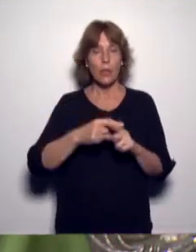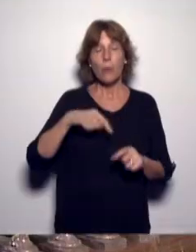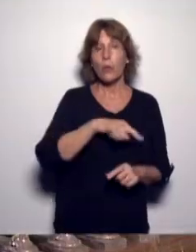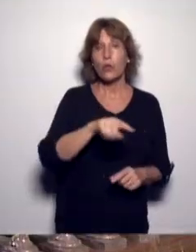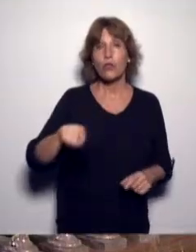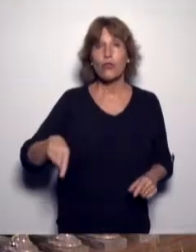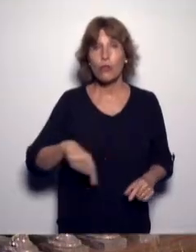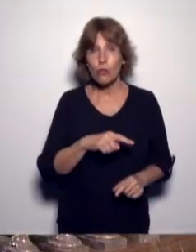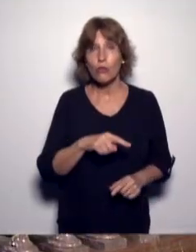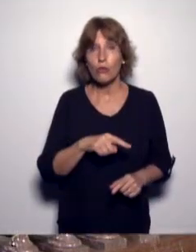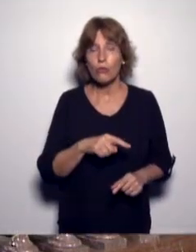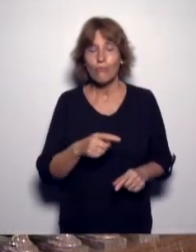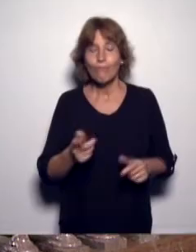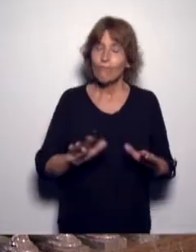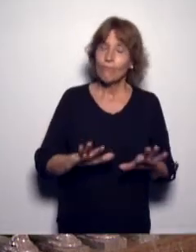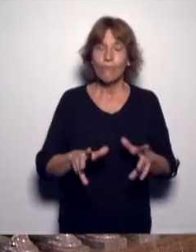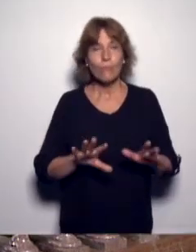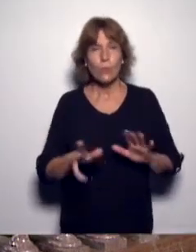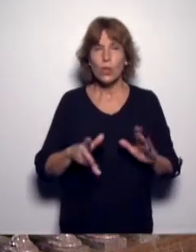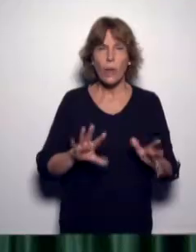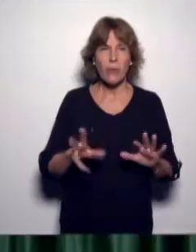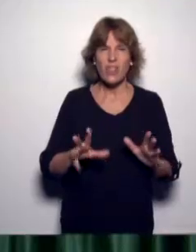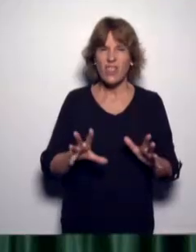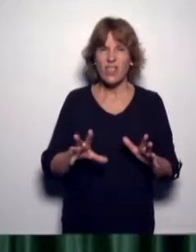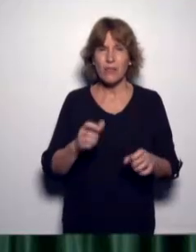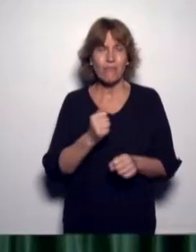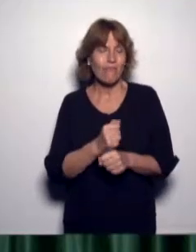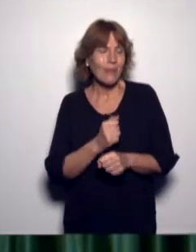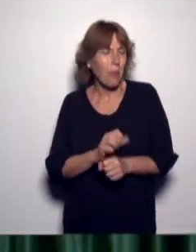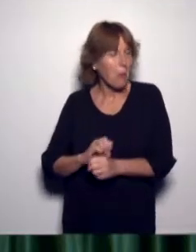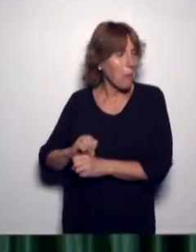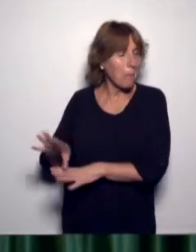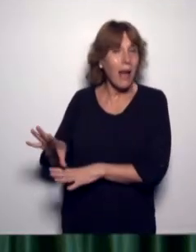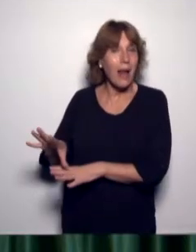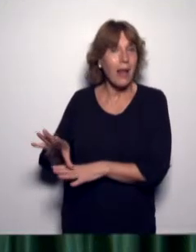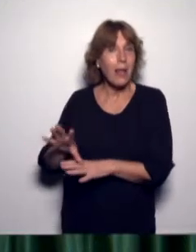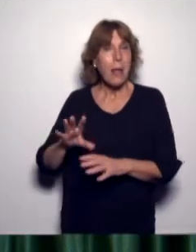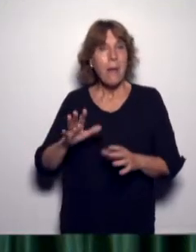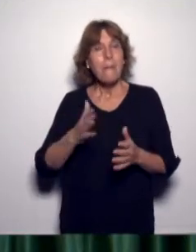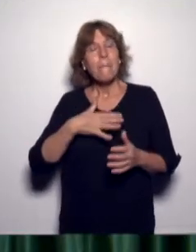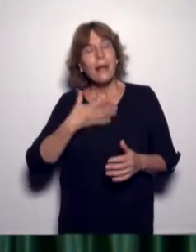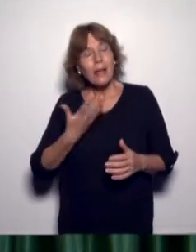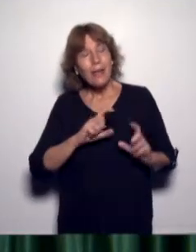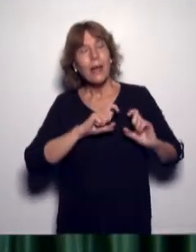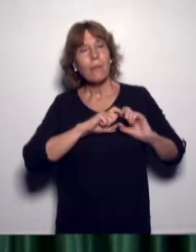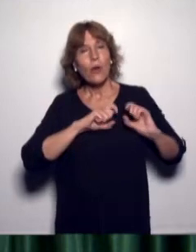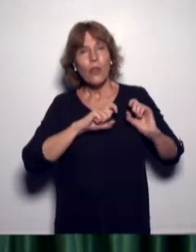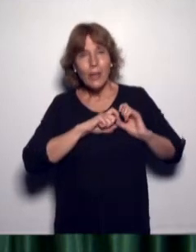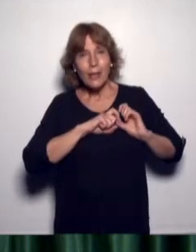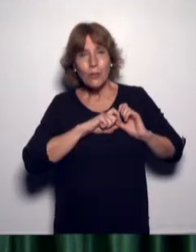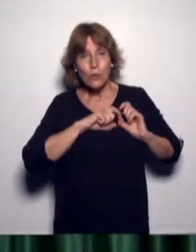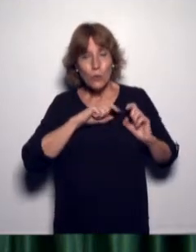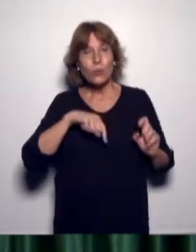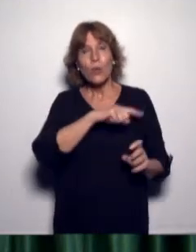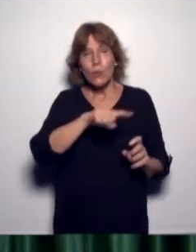Por nosotros, que injustamente algunas veces maltratamos, para que el amor de Jesús penetre y ablande la dureza